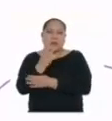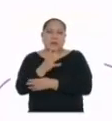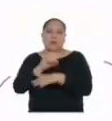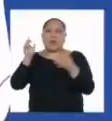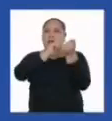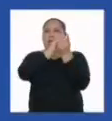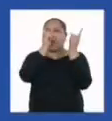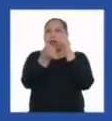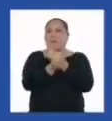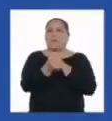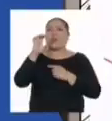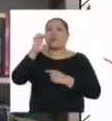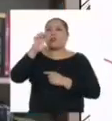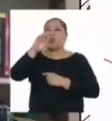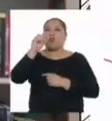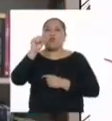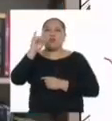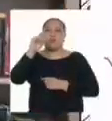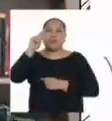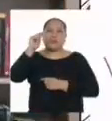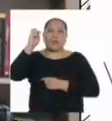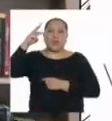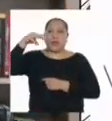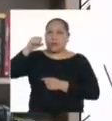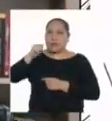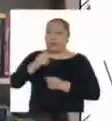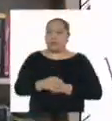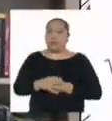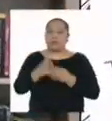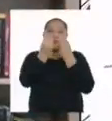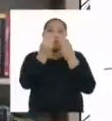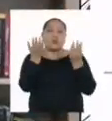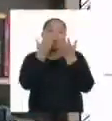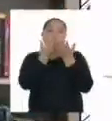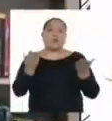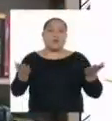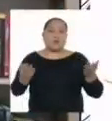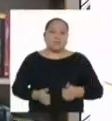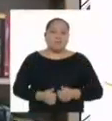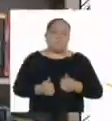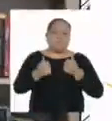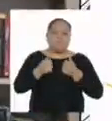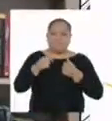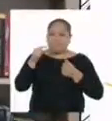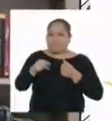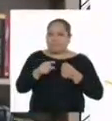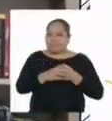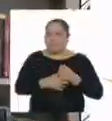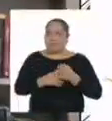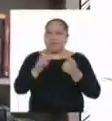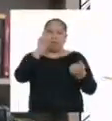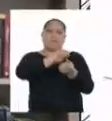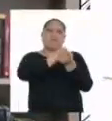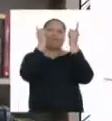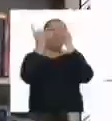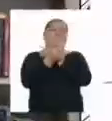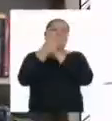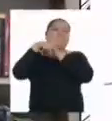ecosistemas dañados? Muchas de las actividades humanas, lamentablemente, van a ocasionar